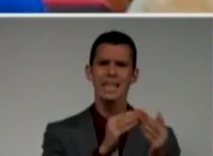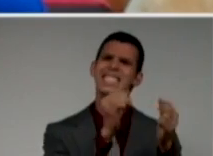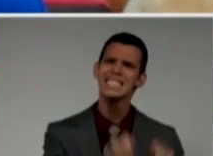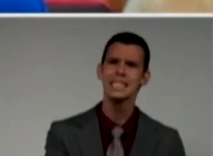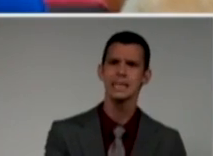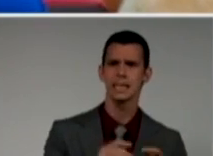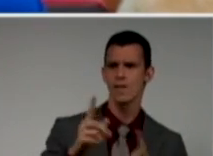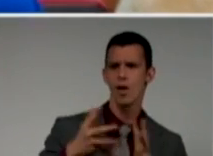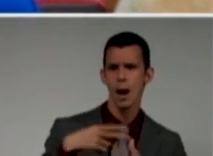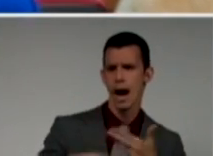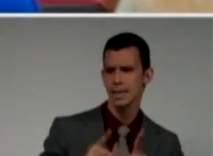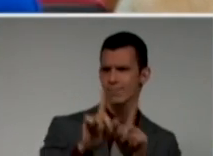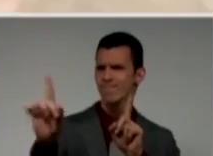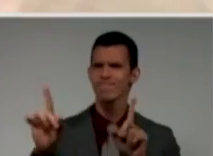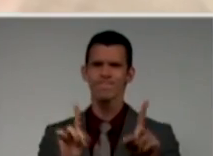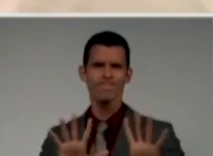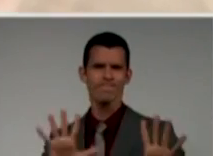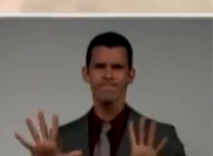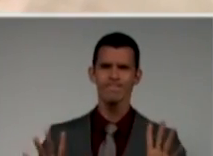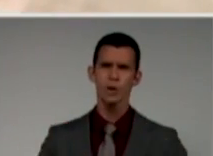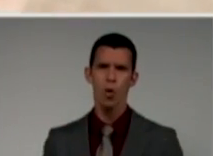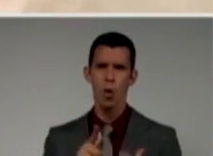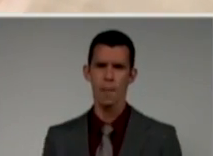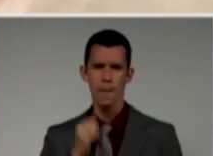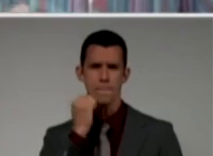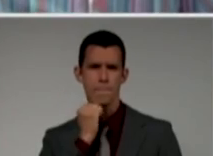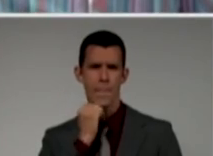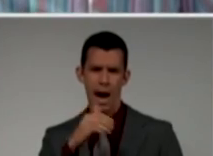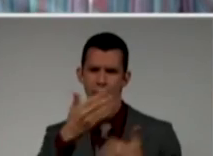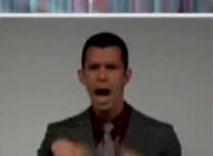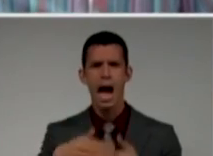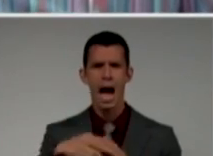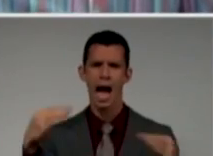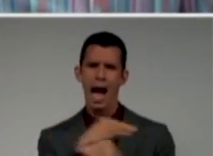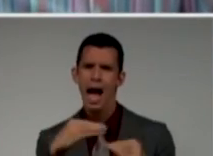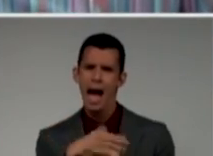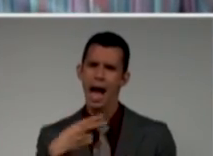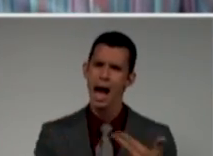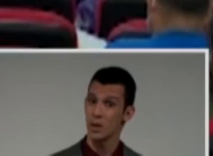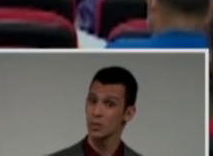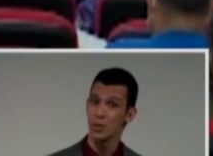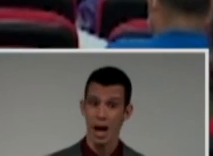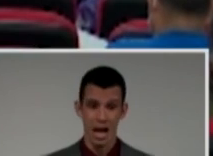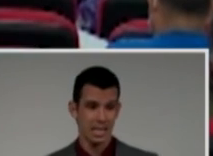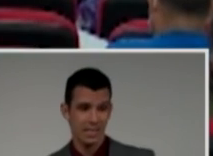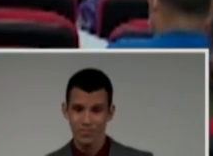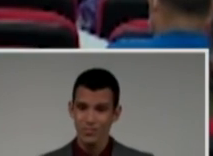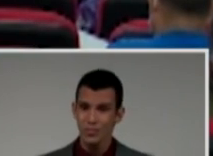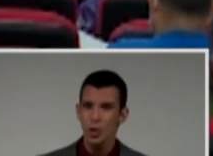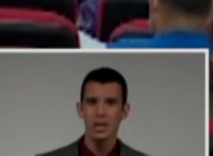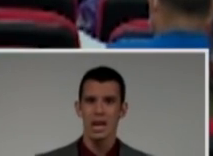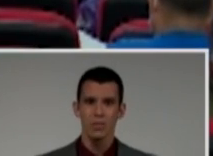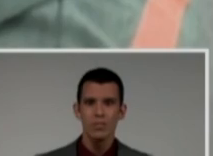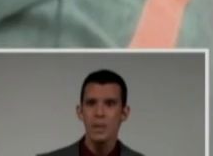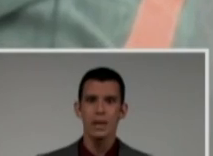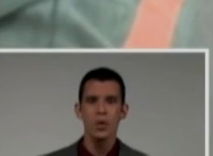a lo laboral la seguridad en la vía pública y el toque de queda por 15 días en la habana el gobierno de cuba anunció